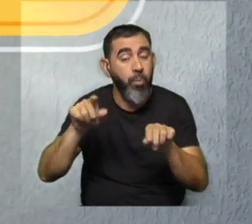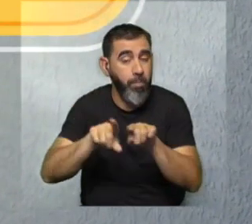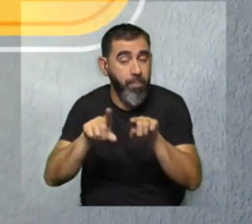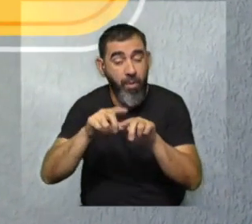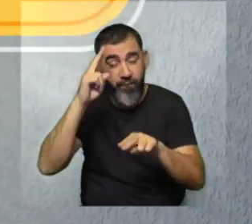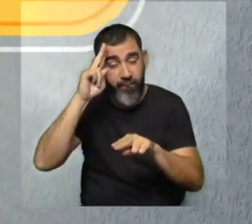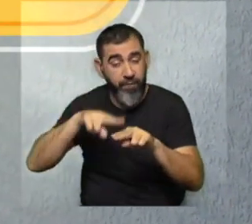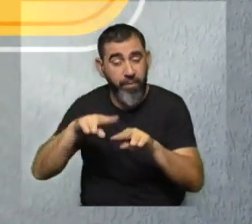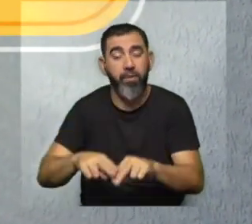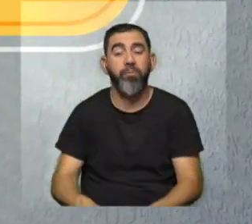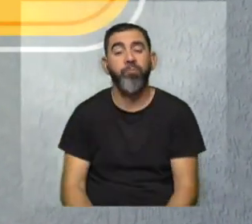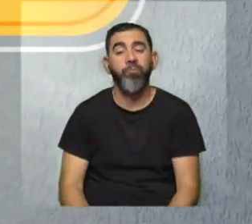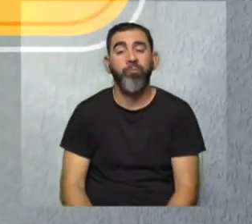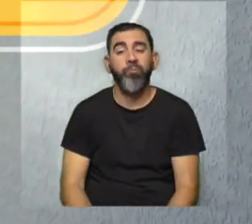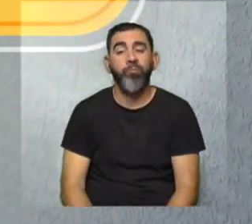parámetros.